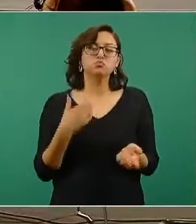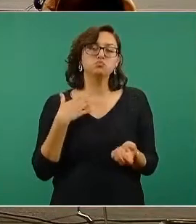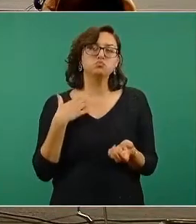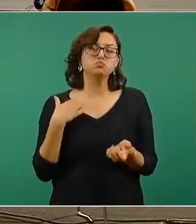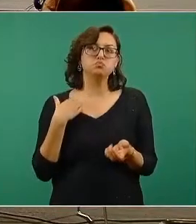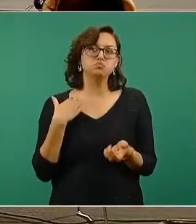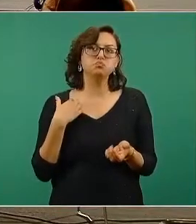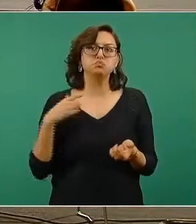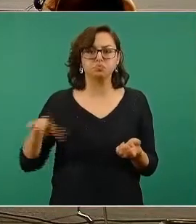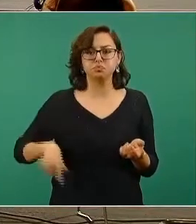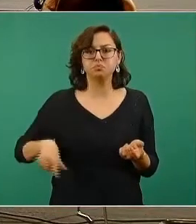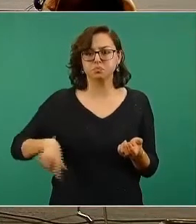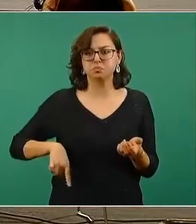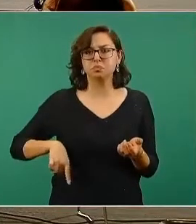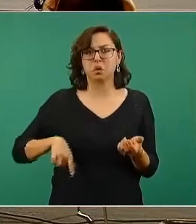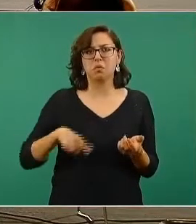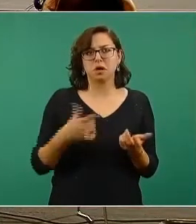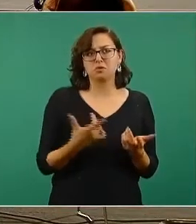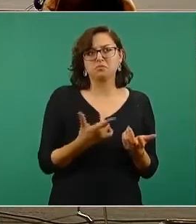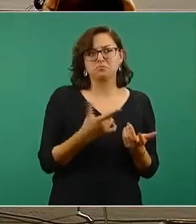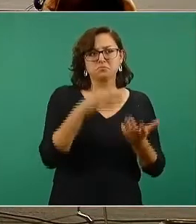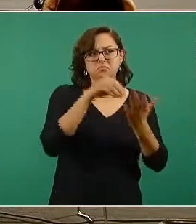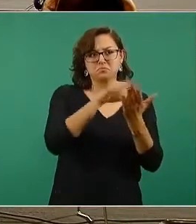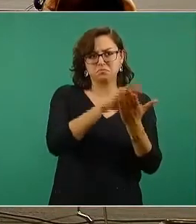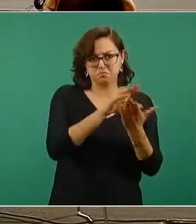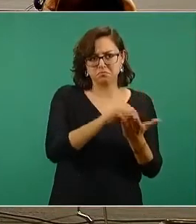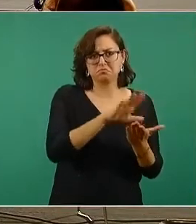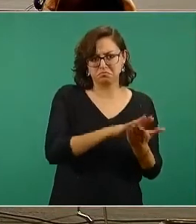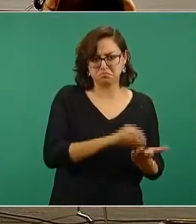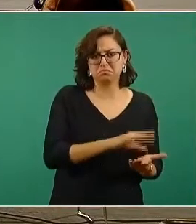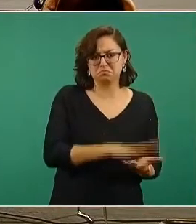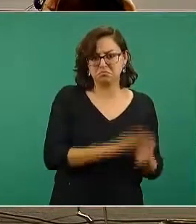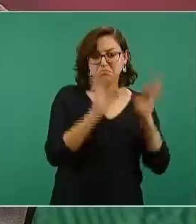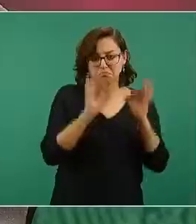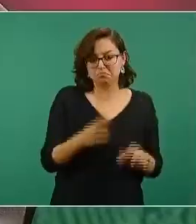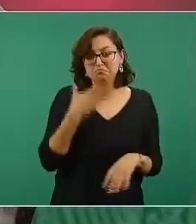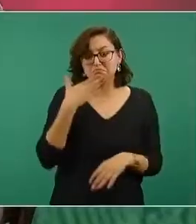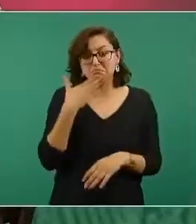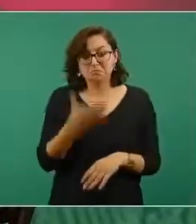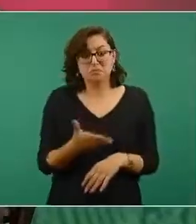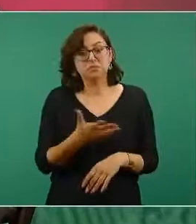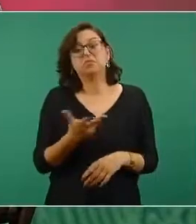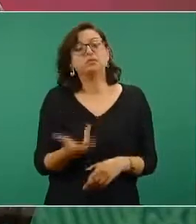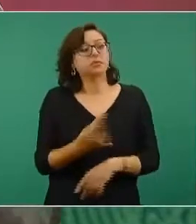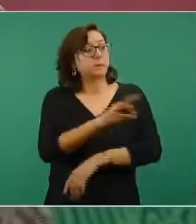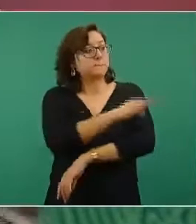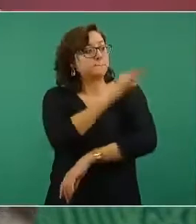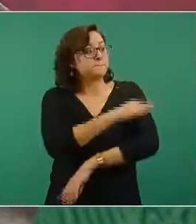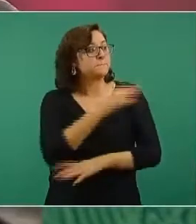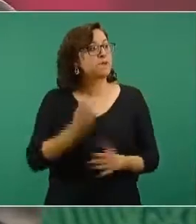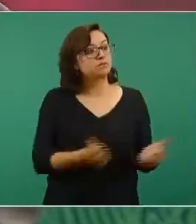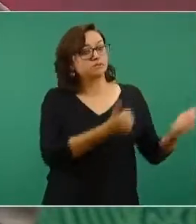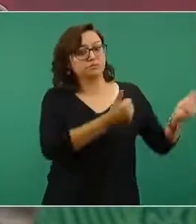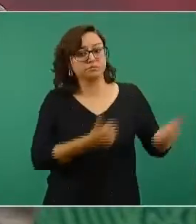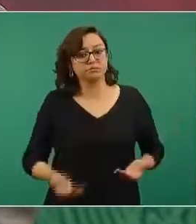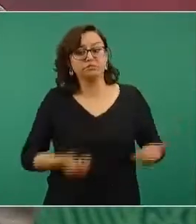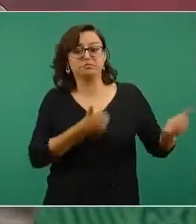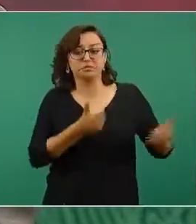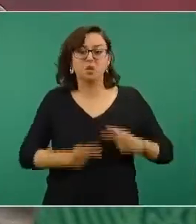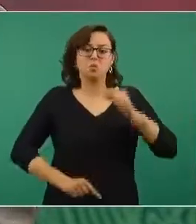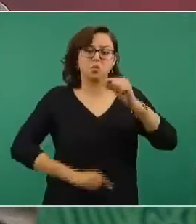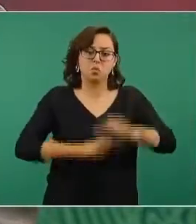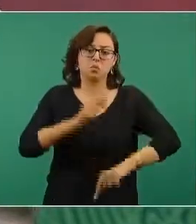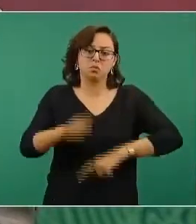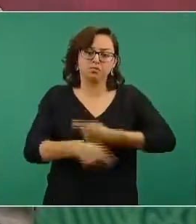bastante bien registrado y estaremos, conforme vayan llegando las vacunas en cada uno de los municipios, y iremos expandiendo las